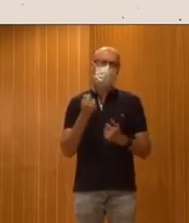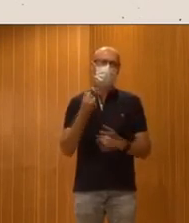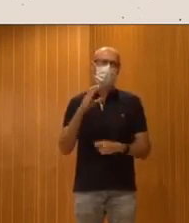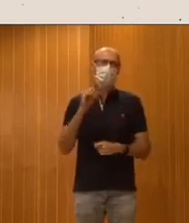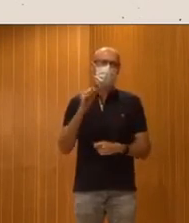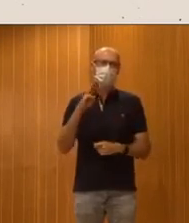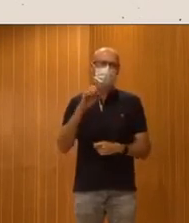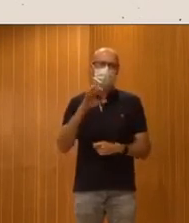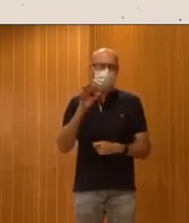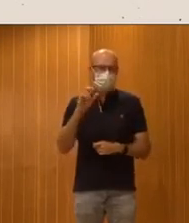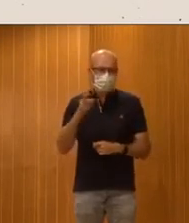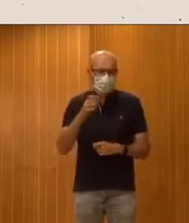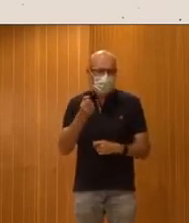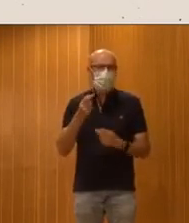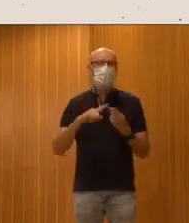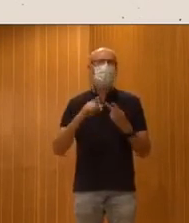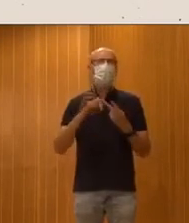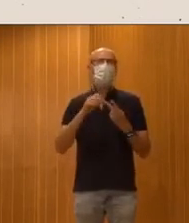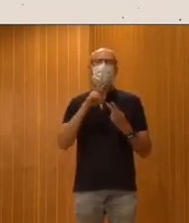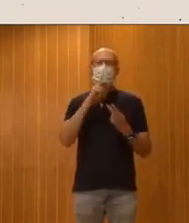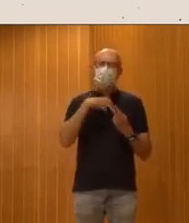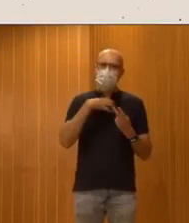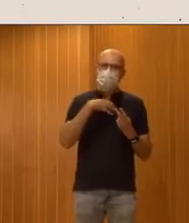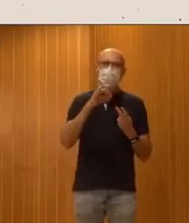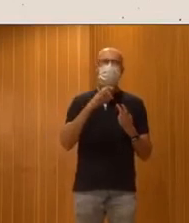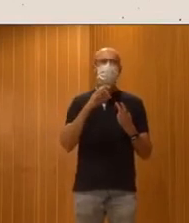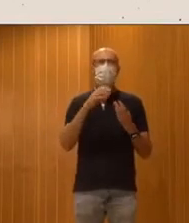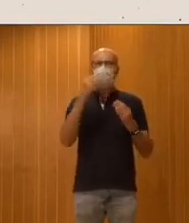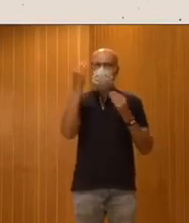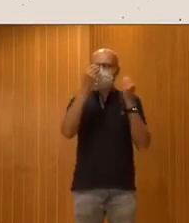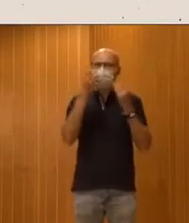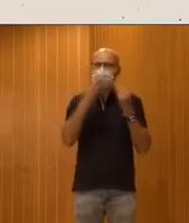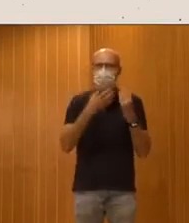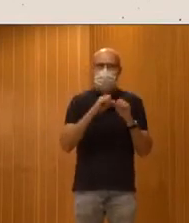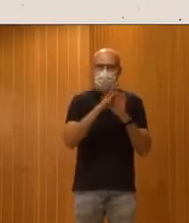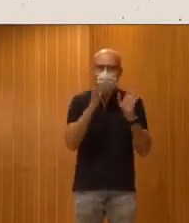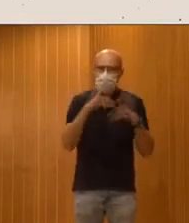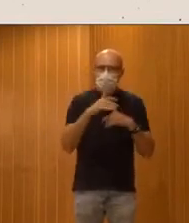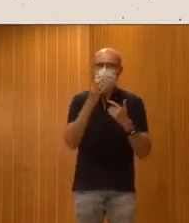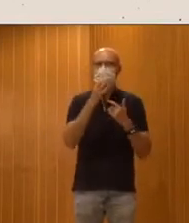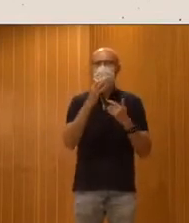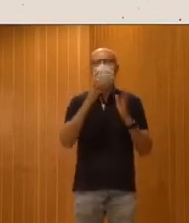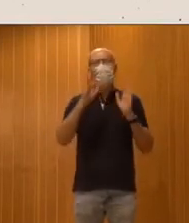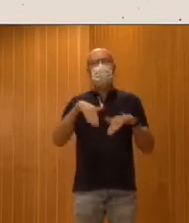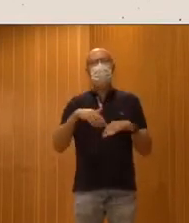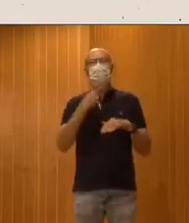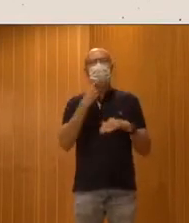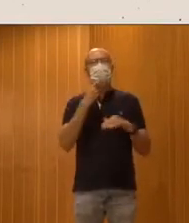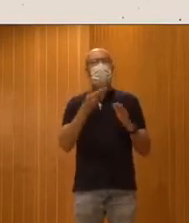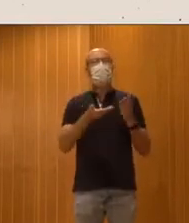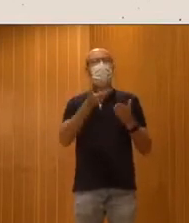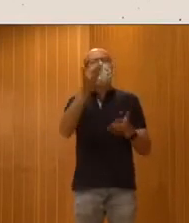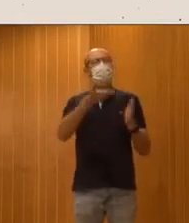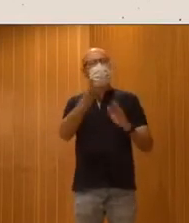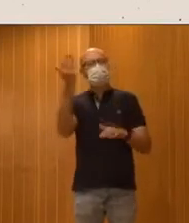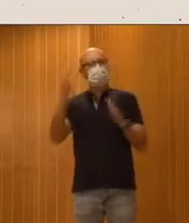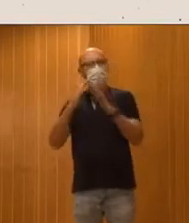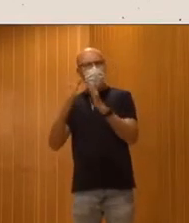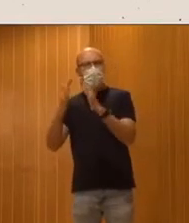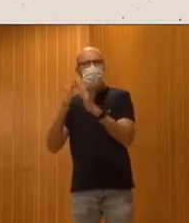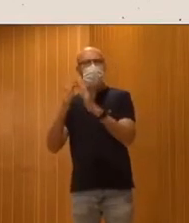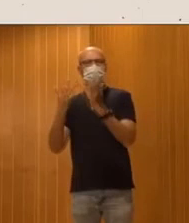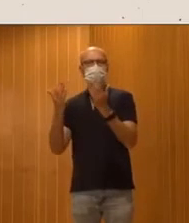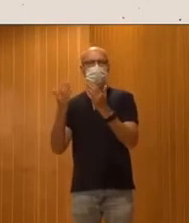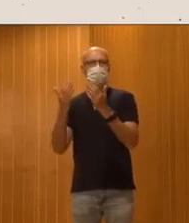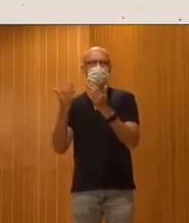vamos, que no podía ni hablar, confusa, no podía pensar, y como ven, en la residencia finalmente le dieron el alta y se fue de su casa